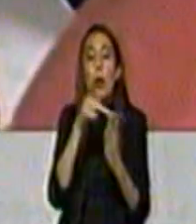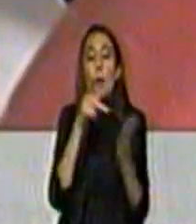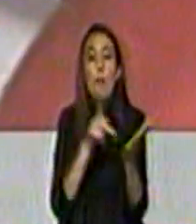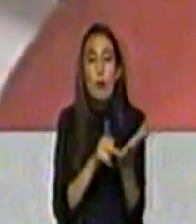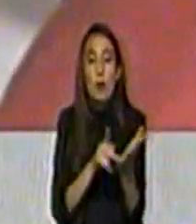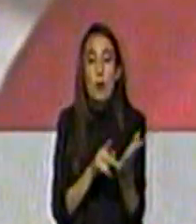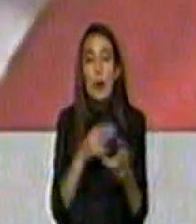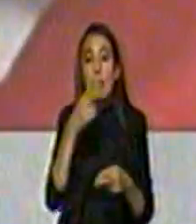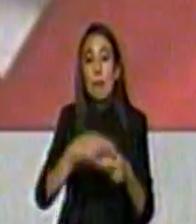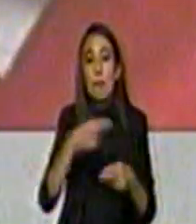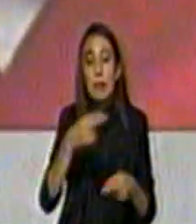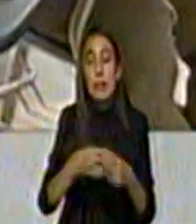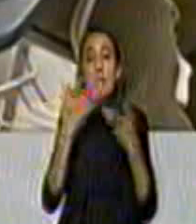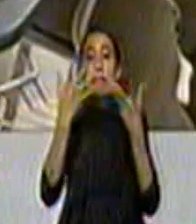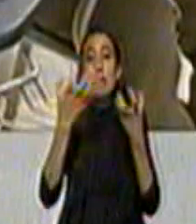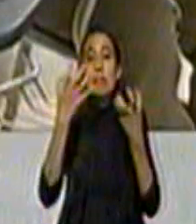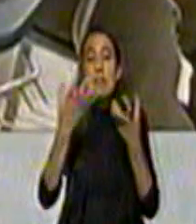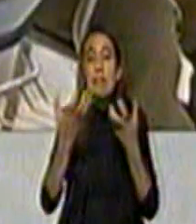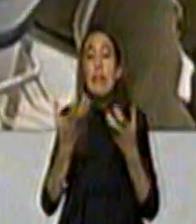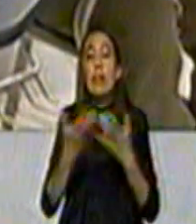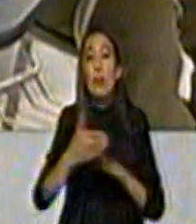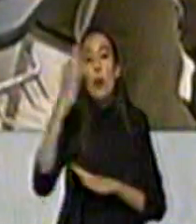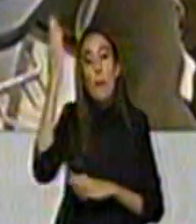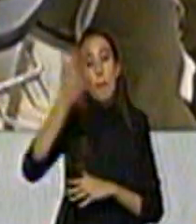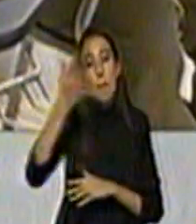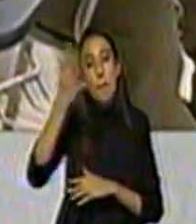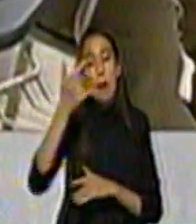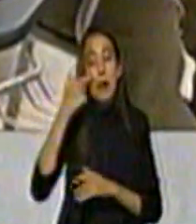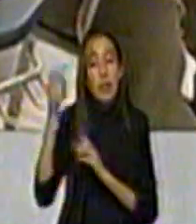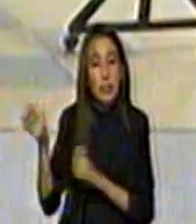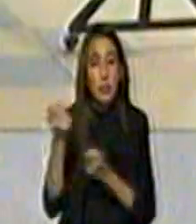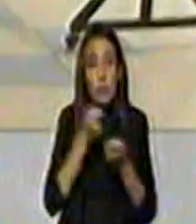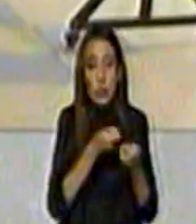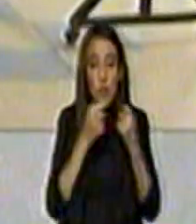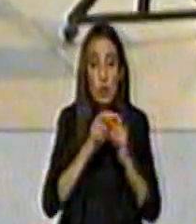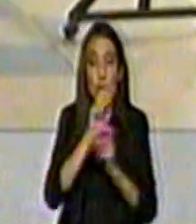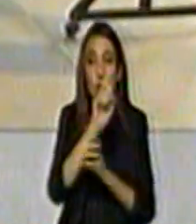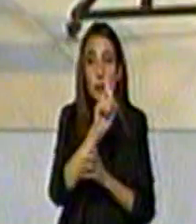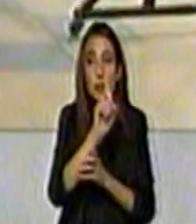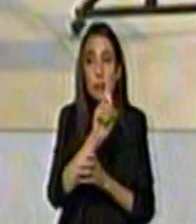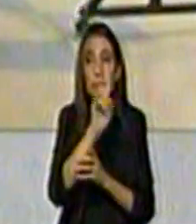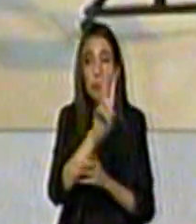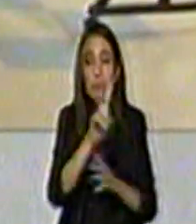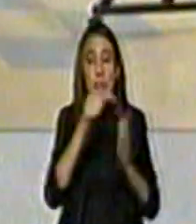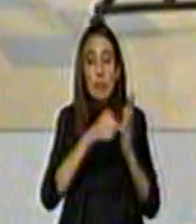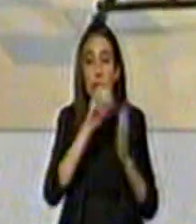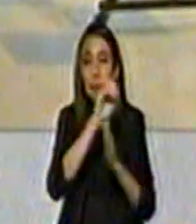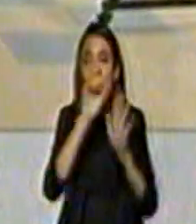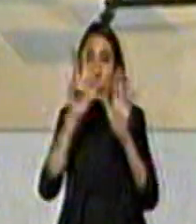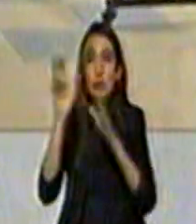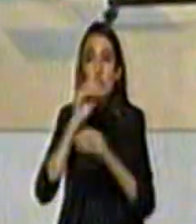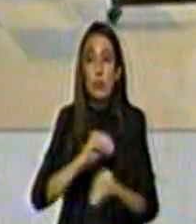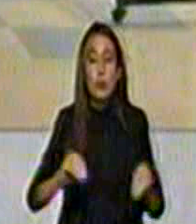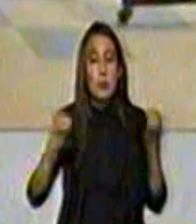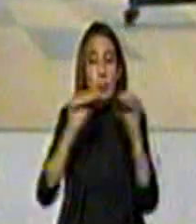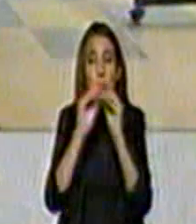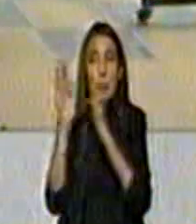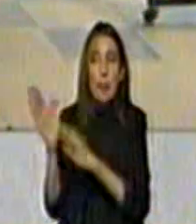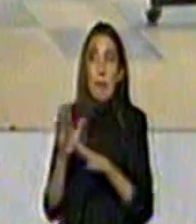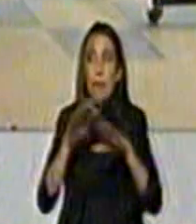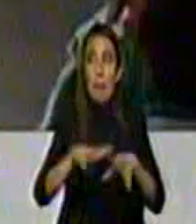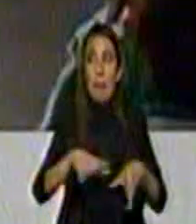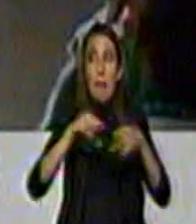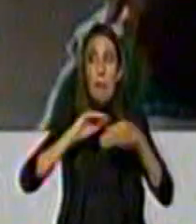Maestro. Tras calificarse como elegibles, un total de 27.889 docentes están aptos para seguir